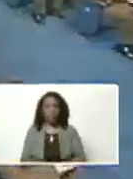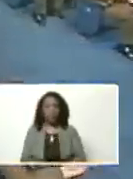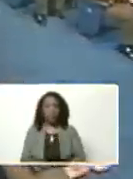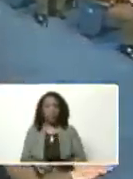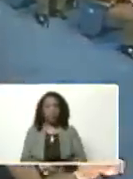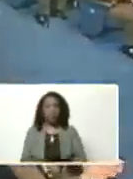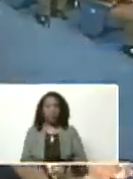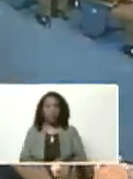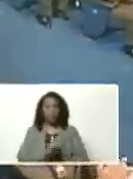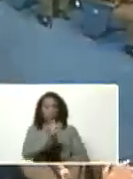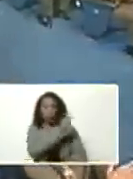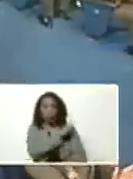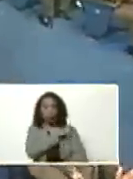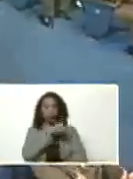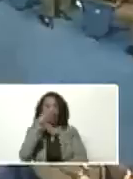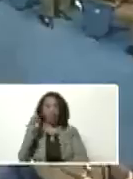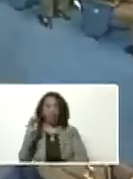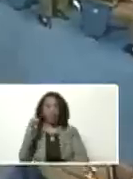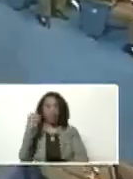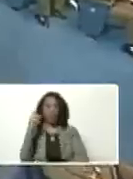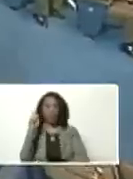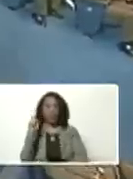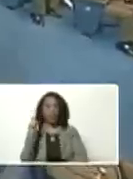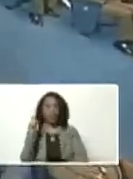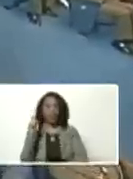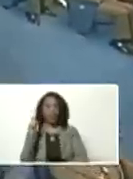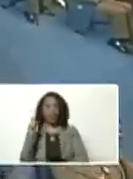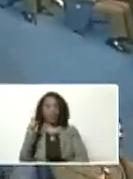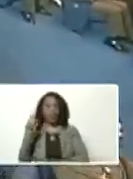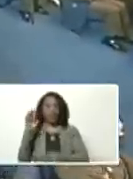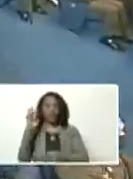Al grado de teniente coronel y capitán de fragata.